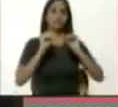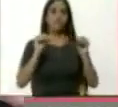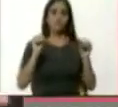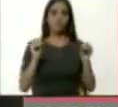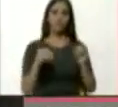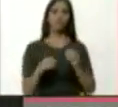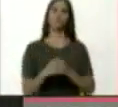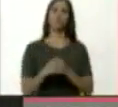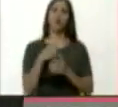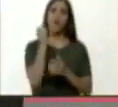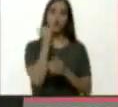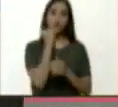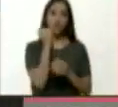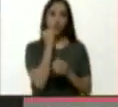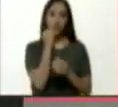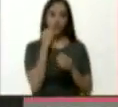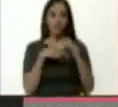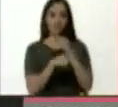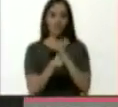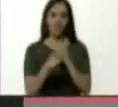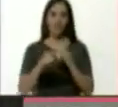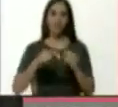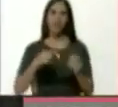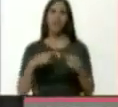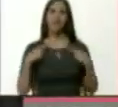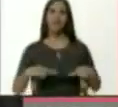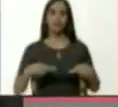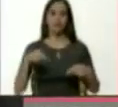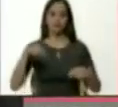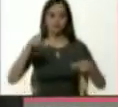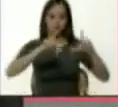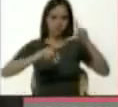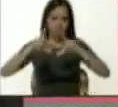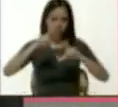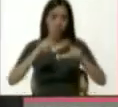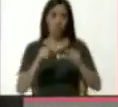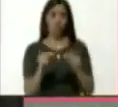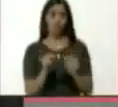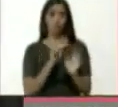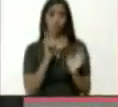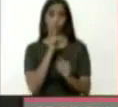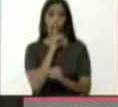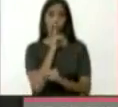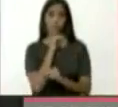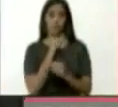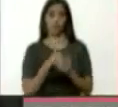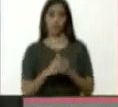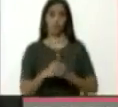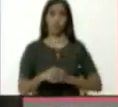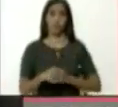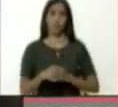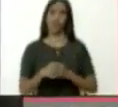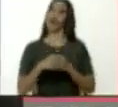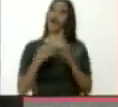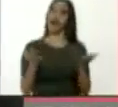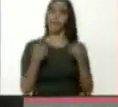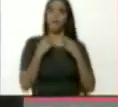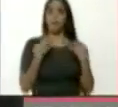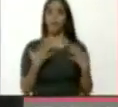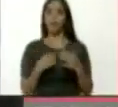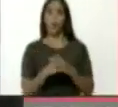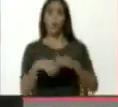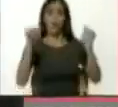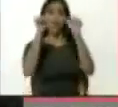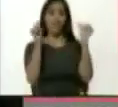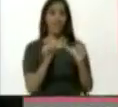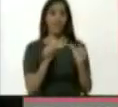siguen operando. Uh-huh. ¿Ves? De ese tipo de situaciones nadie habla. Hasta de moda ahorita. Pues como los artistas andan con el